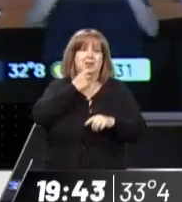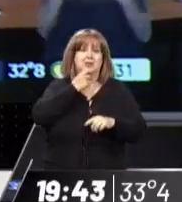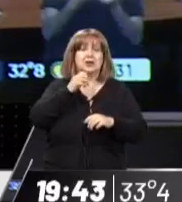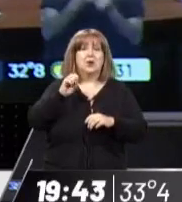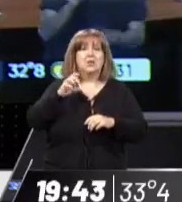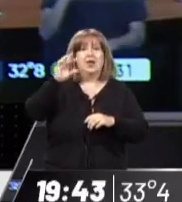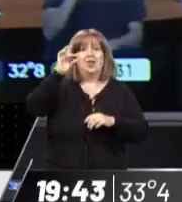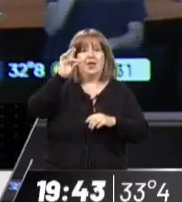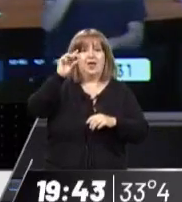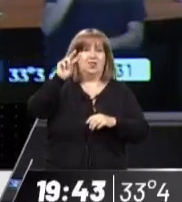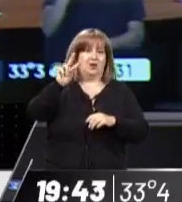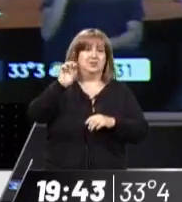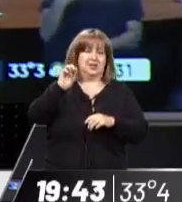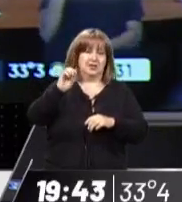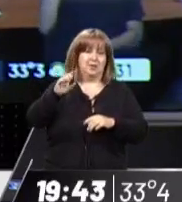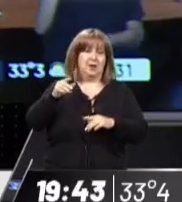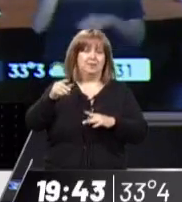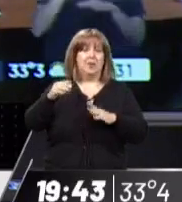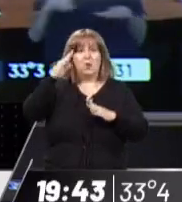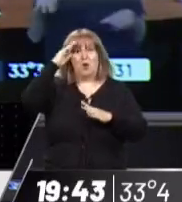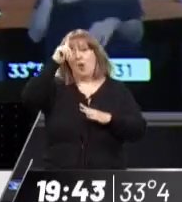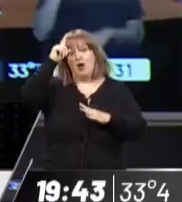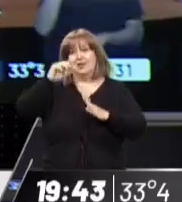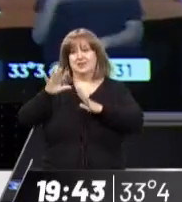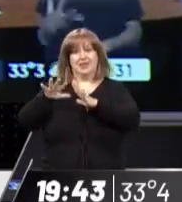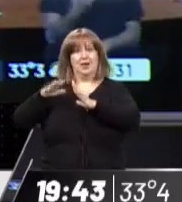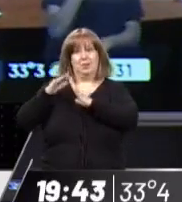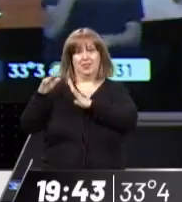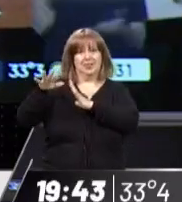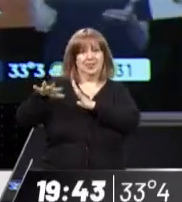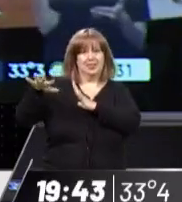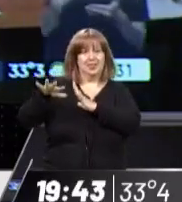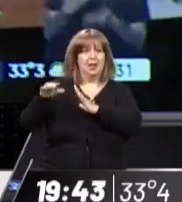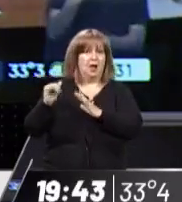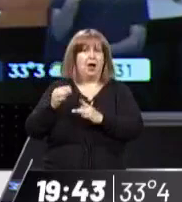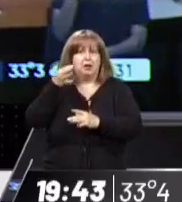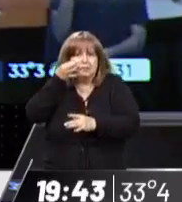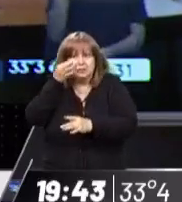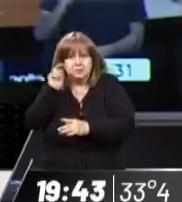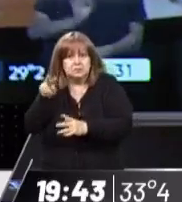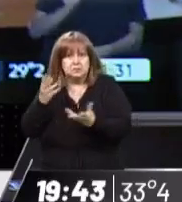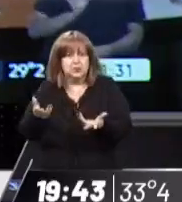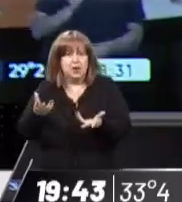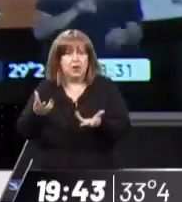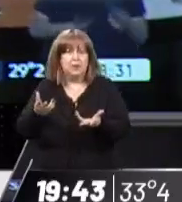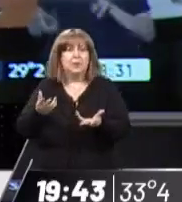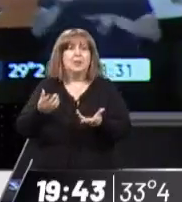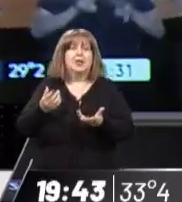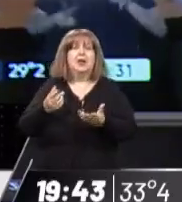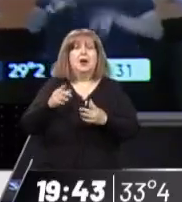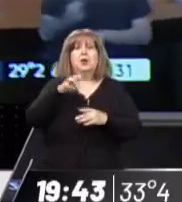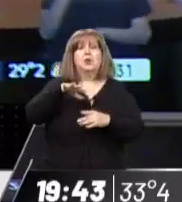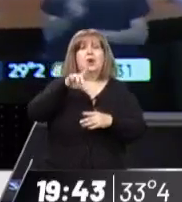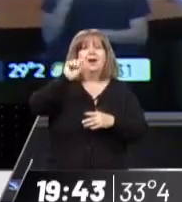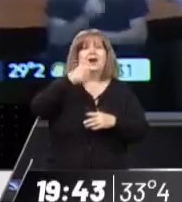Policial, hay sobrevivientes que pudieron dar testimonio de compañeras y compañeros que estuvieron allí. Sí. O, por ejemplo, en Las Lajas, que